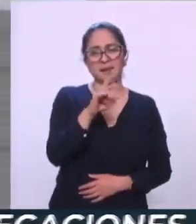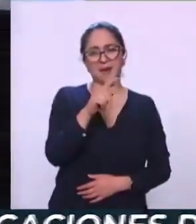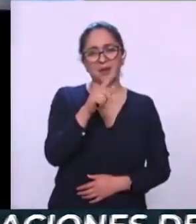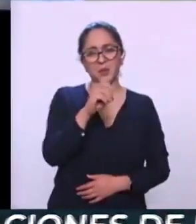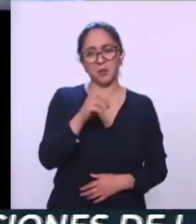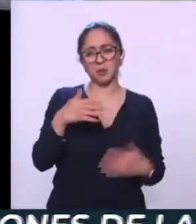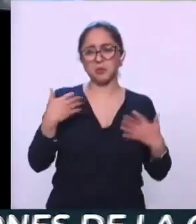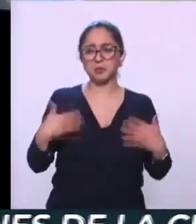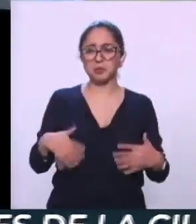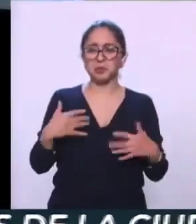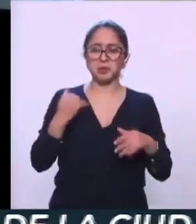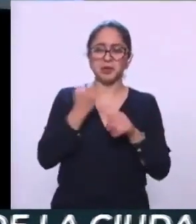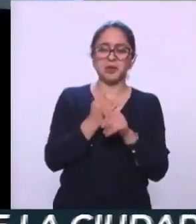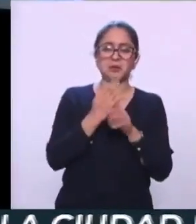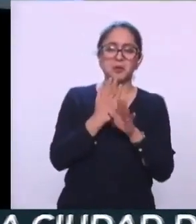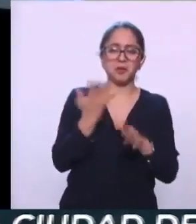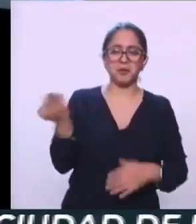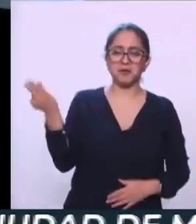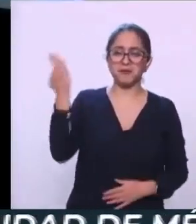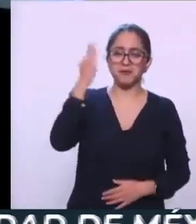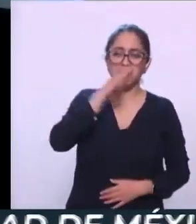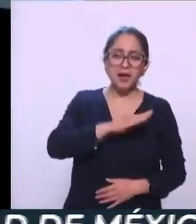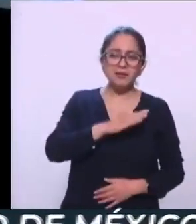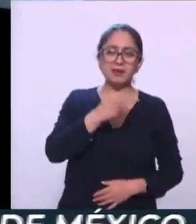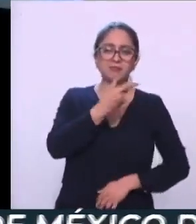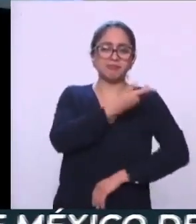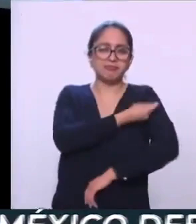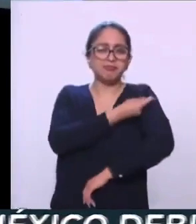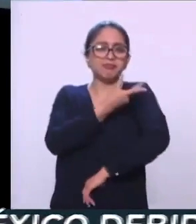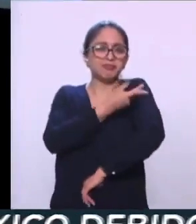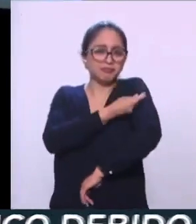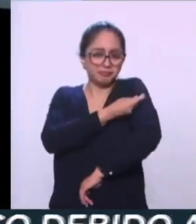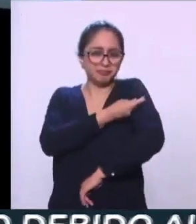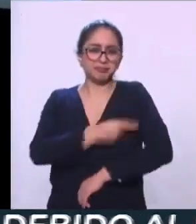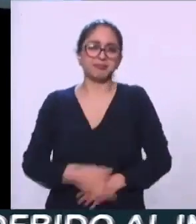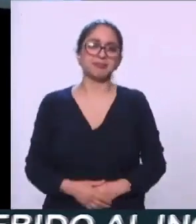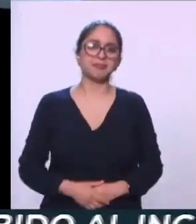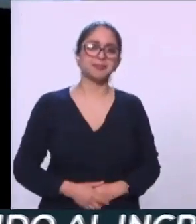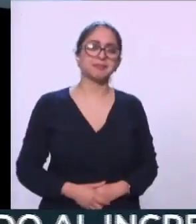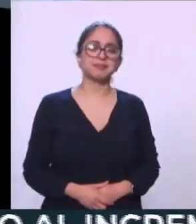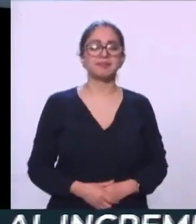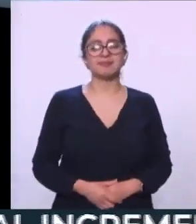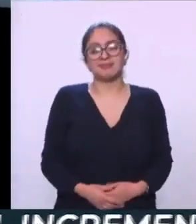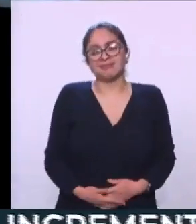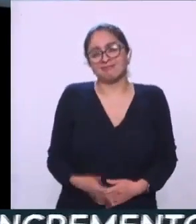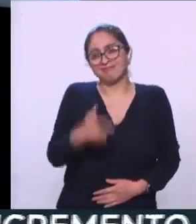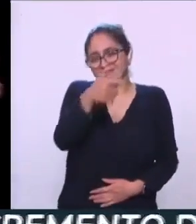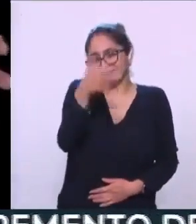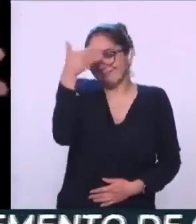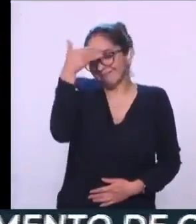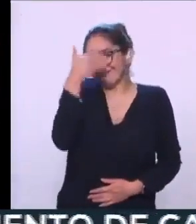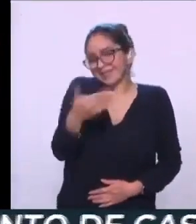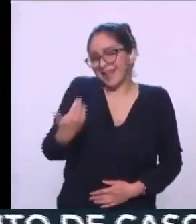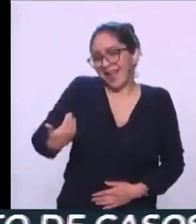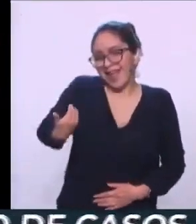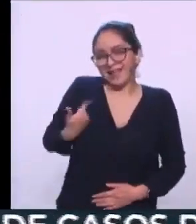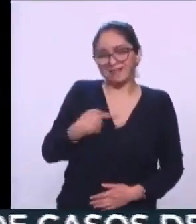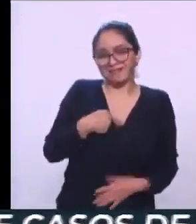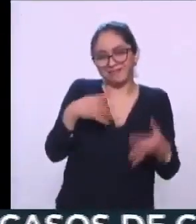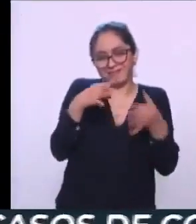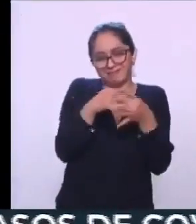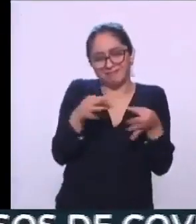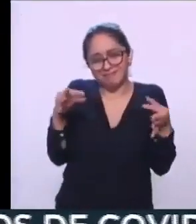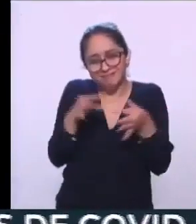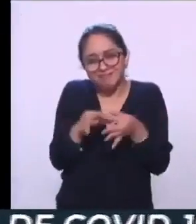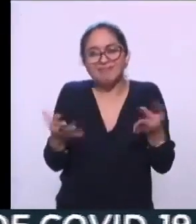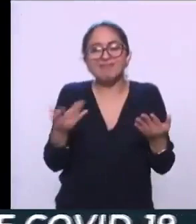falsa alrededor de las vacunas. Pero ya lo preveíamos, ¿no? Pensábamos que iba a ocurrir justamente porque había bajado lo